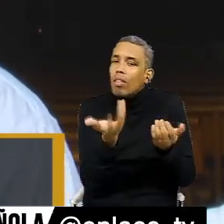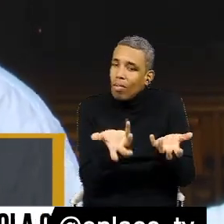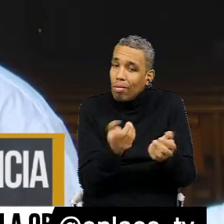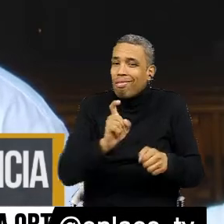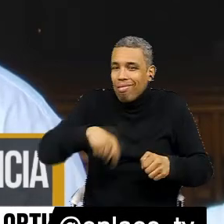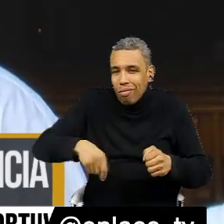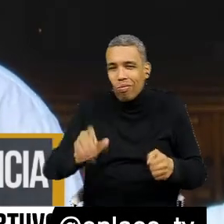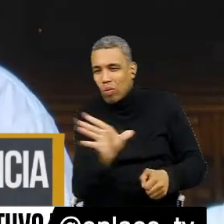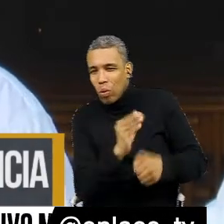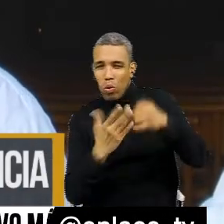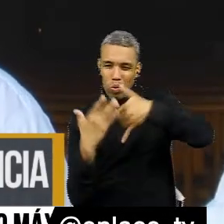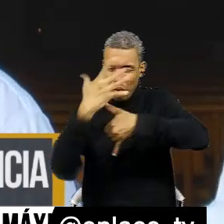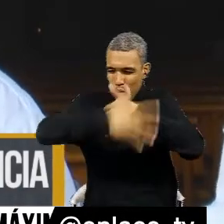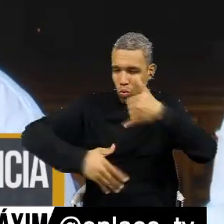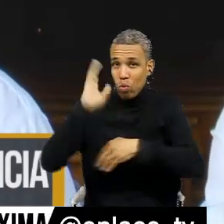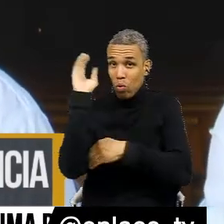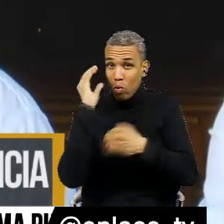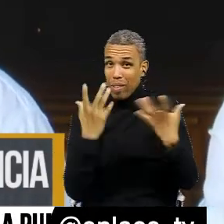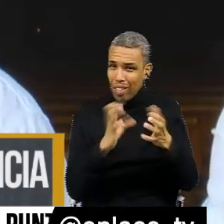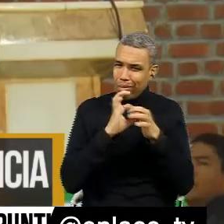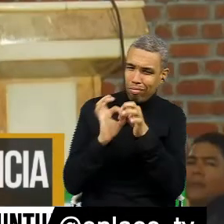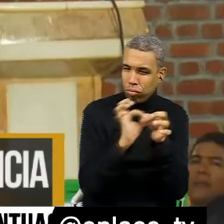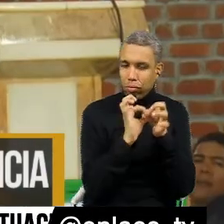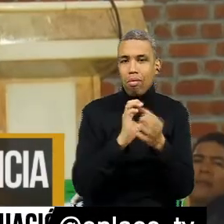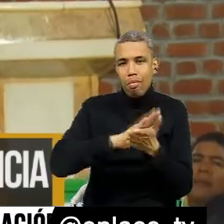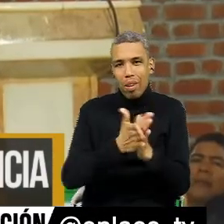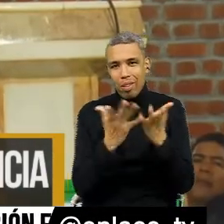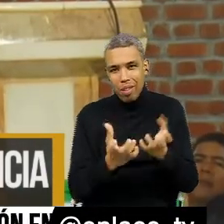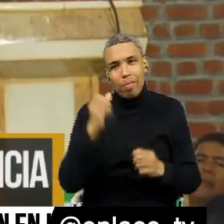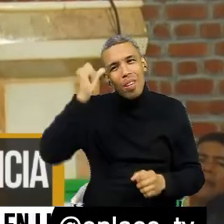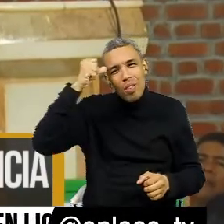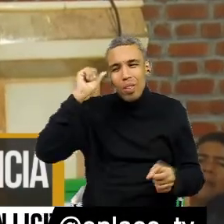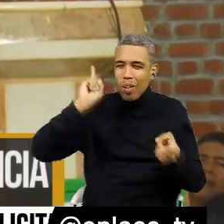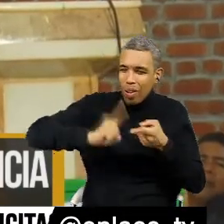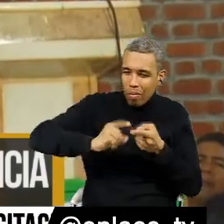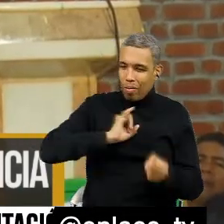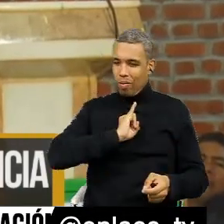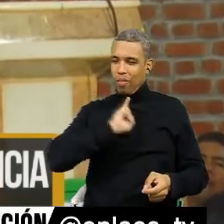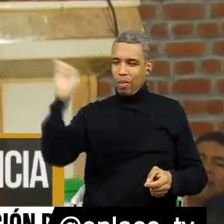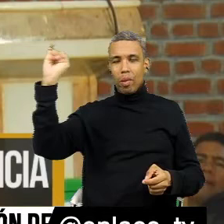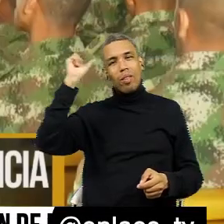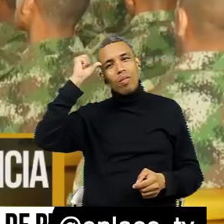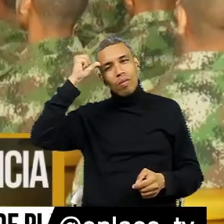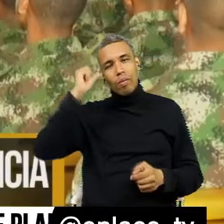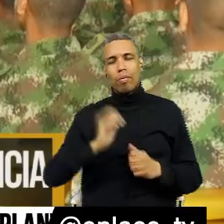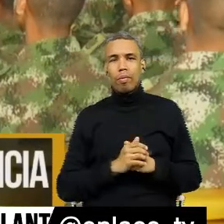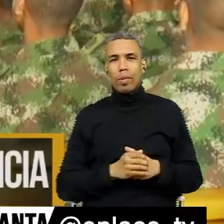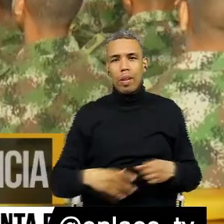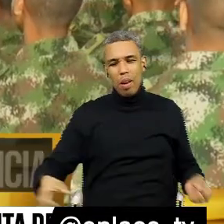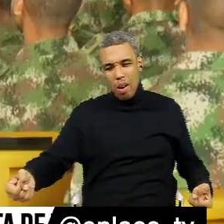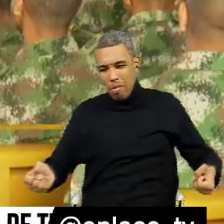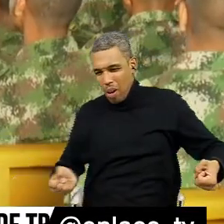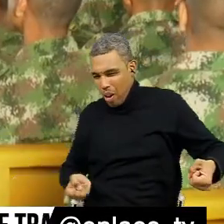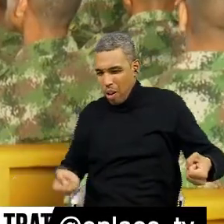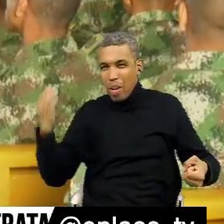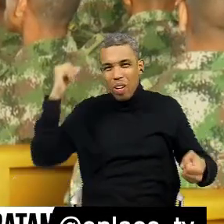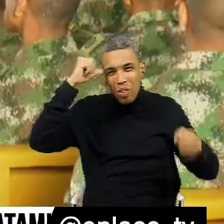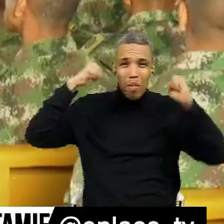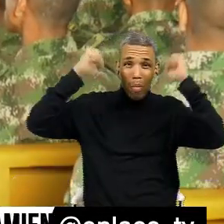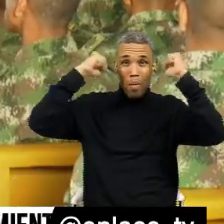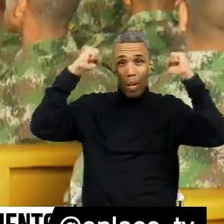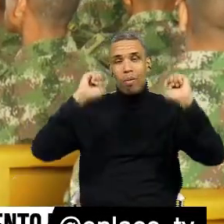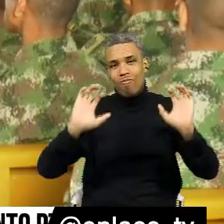precisamente se dio la libertad de nuestro país. Por paro camionero que se vive también en Barranca Bermeja, no se realizó el tradicional desfile del